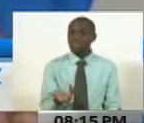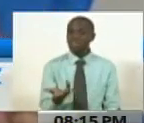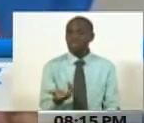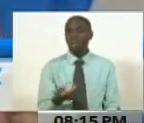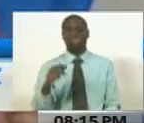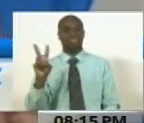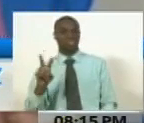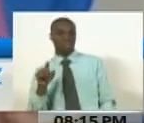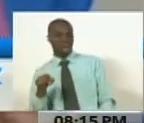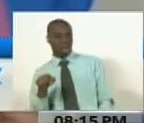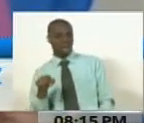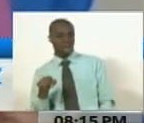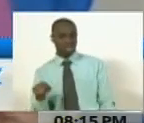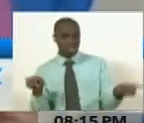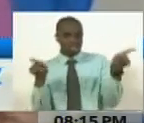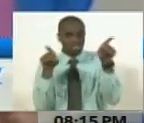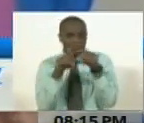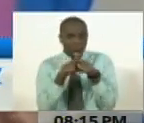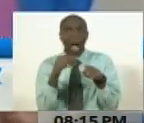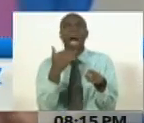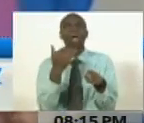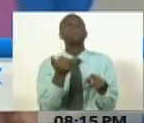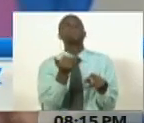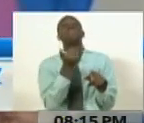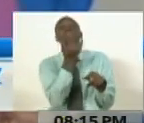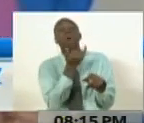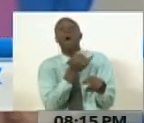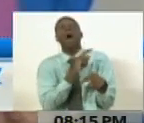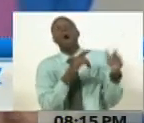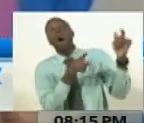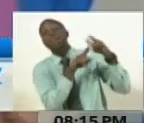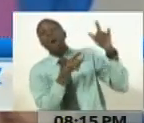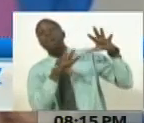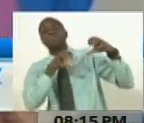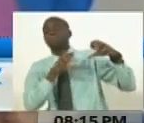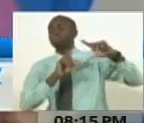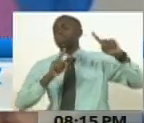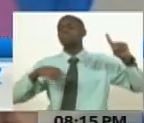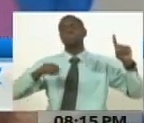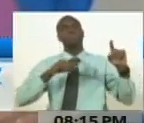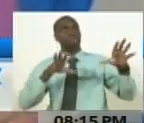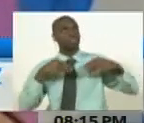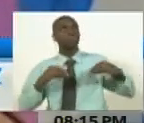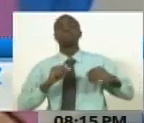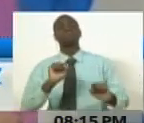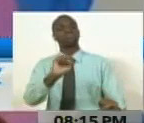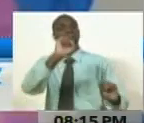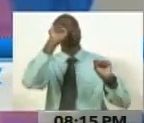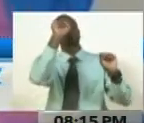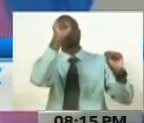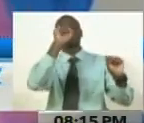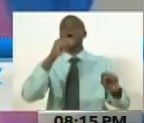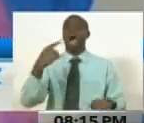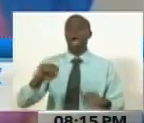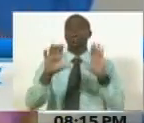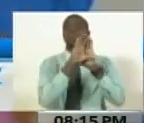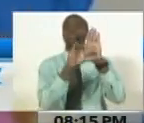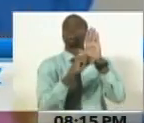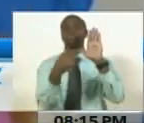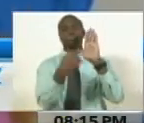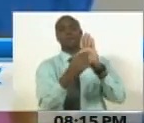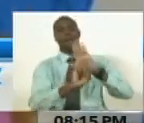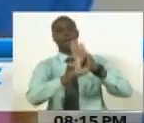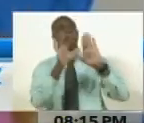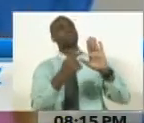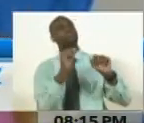Venezuela jamás será un error imperial. Porque el pueblo de Venezuela no lo va a permitir. Ahí está nuestra constitución. Ya lo señaló